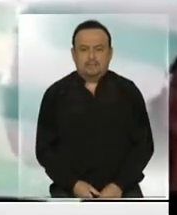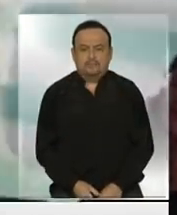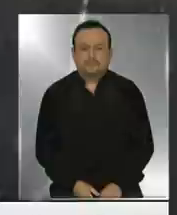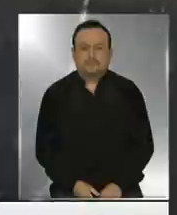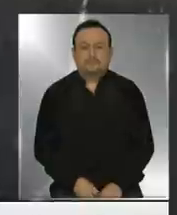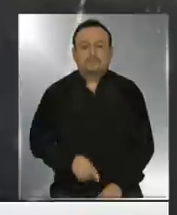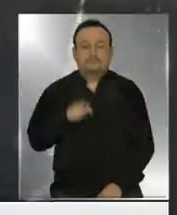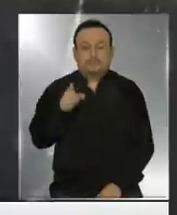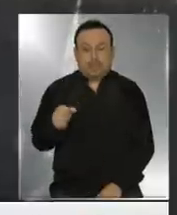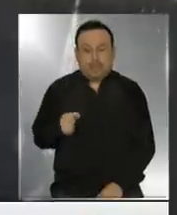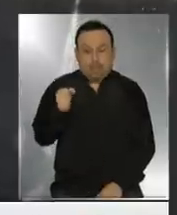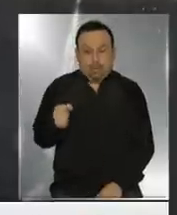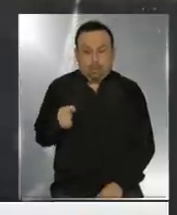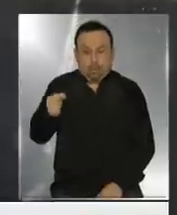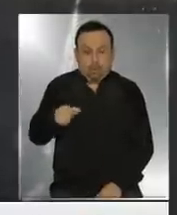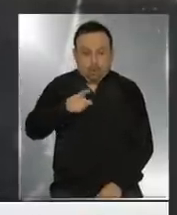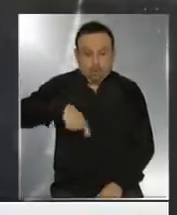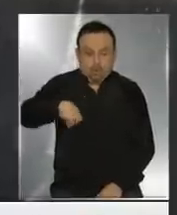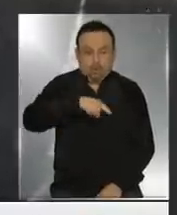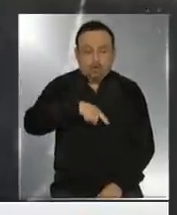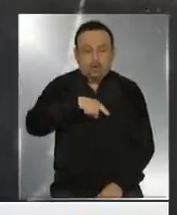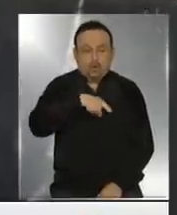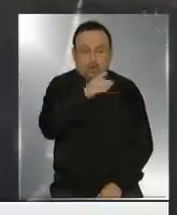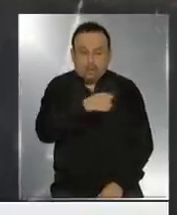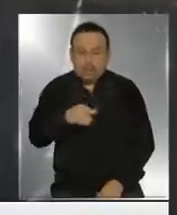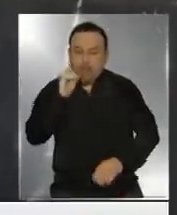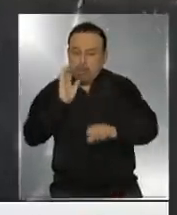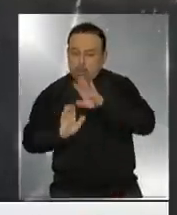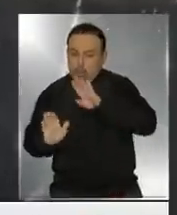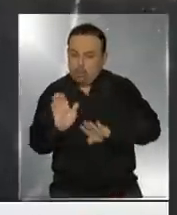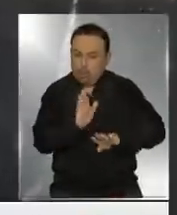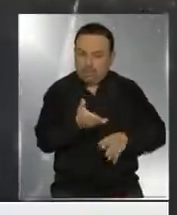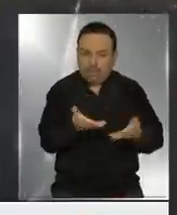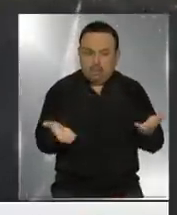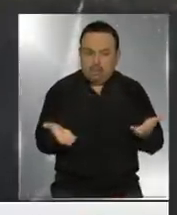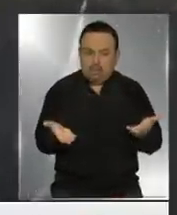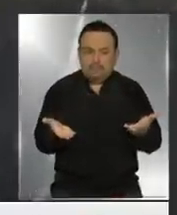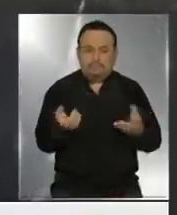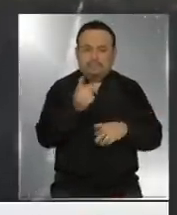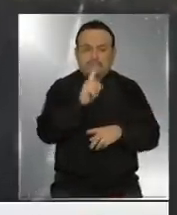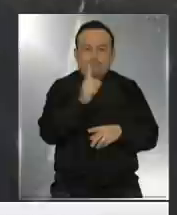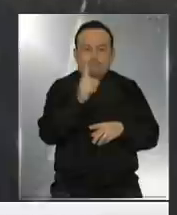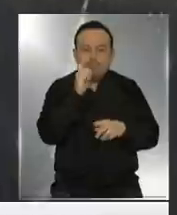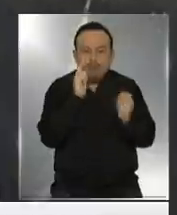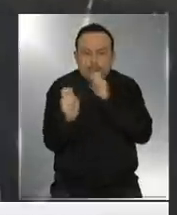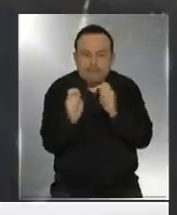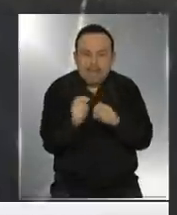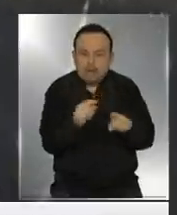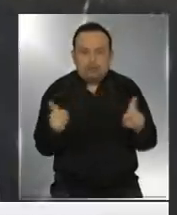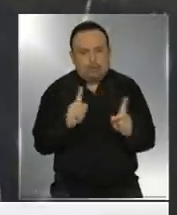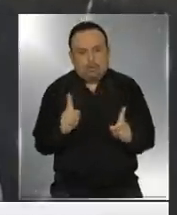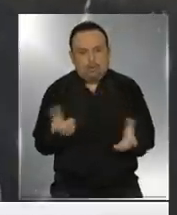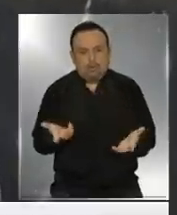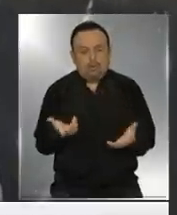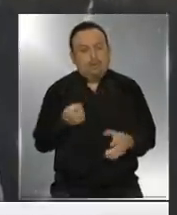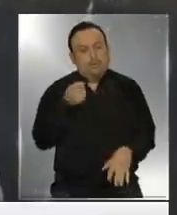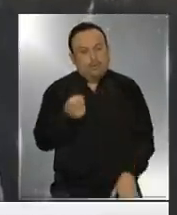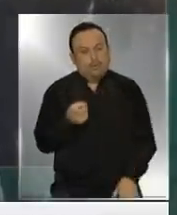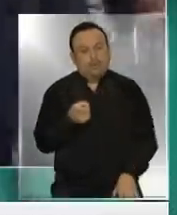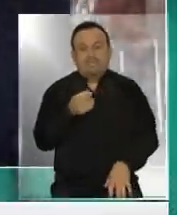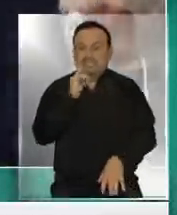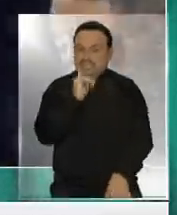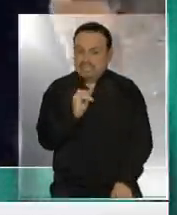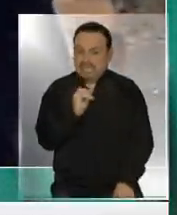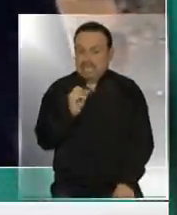el pastor cuida a las ovejas protege a las ovejas no las expone por eso sea algún